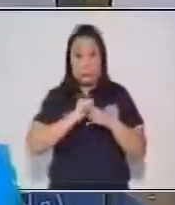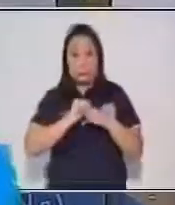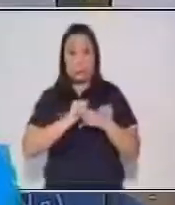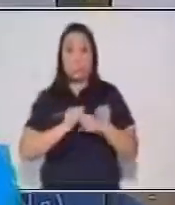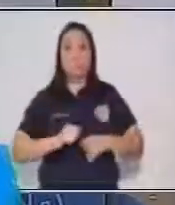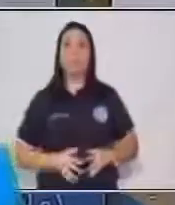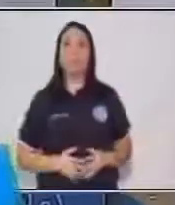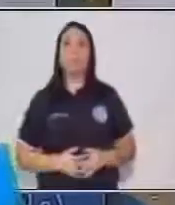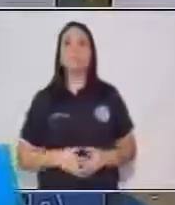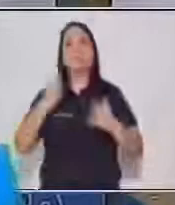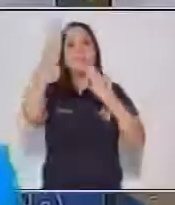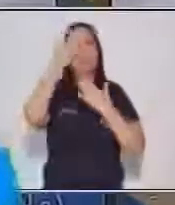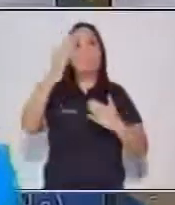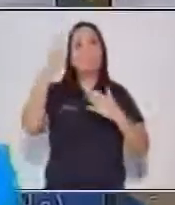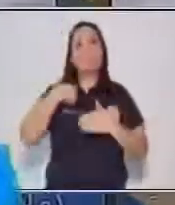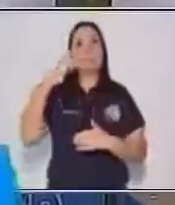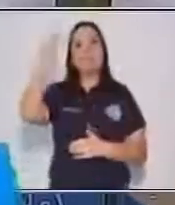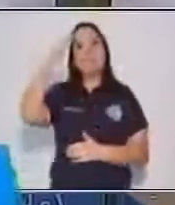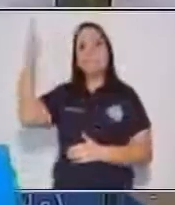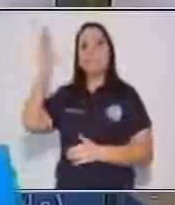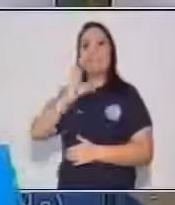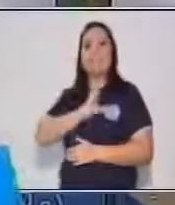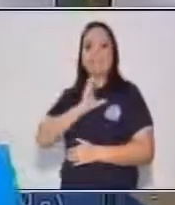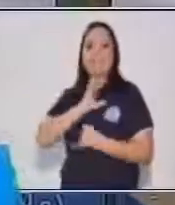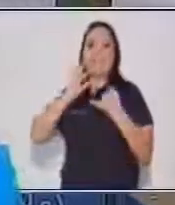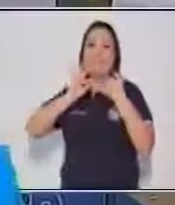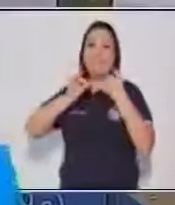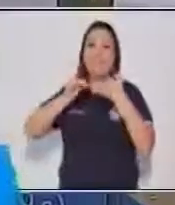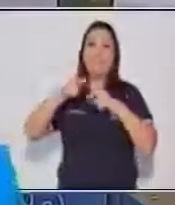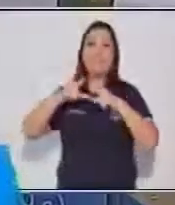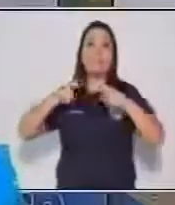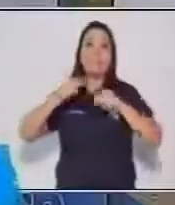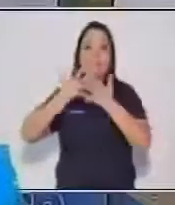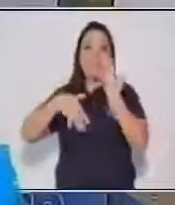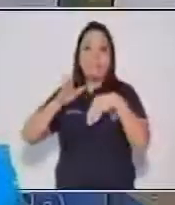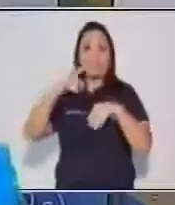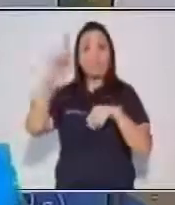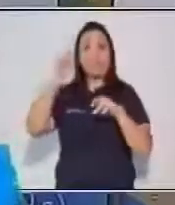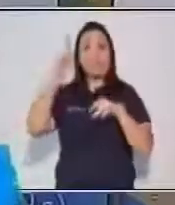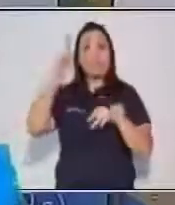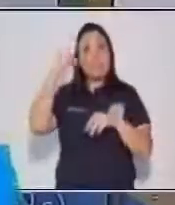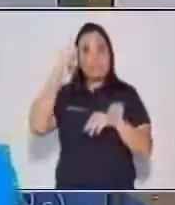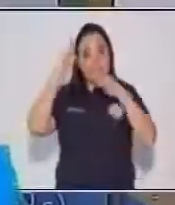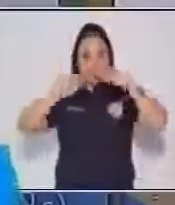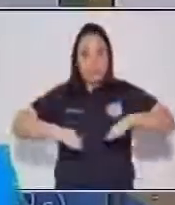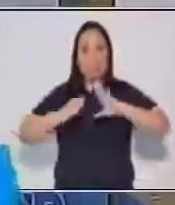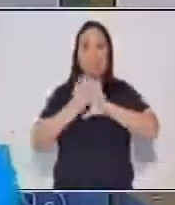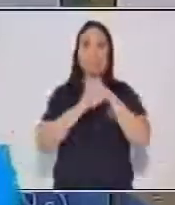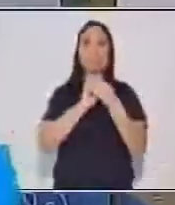algo. Agradecemos a Carmen la interpretación de lengua de señas. Te recordamos, por favor,